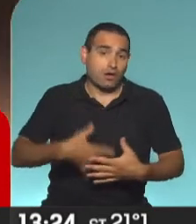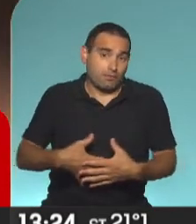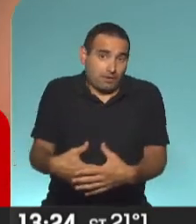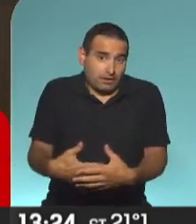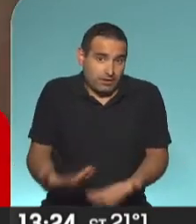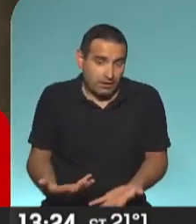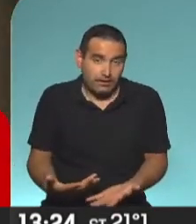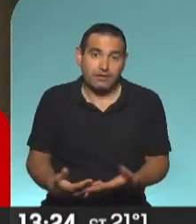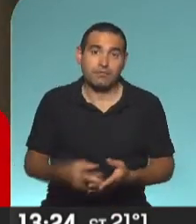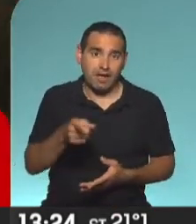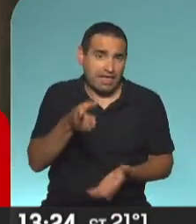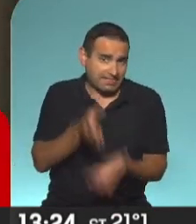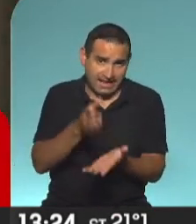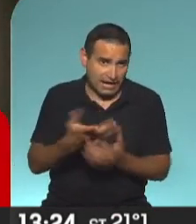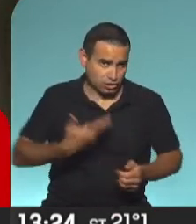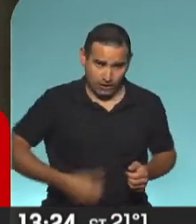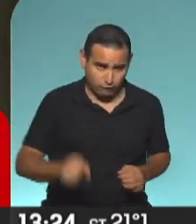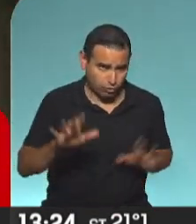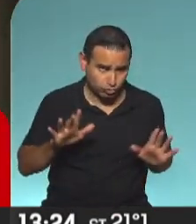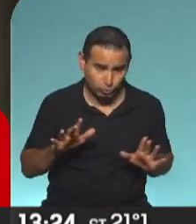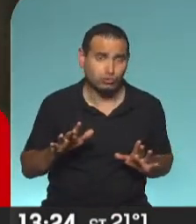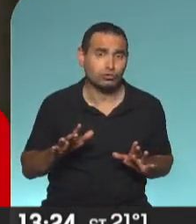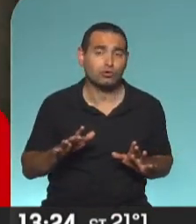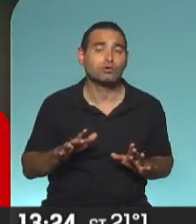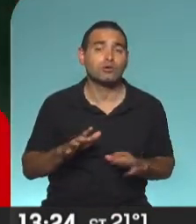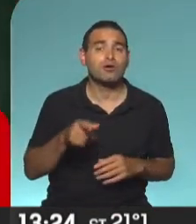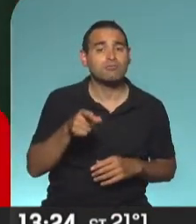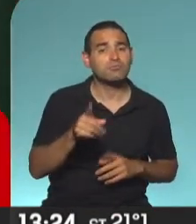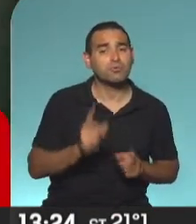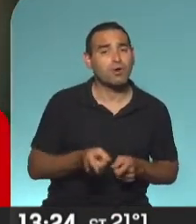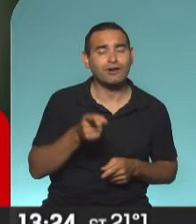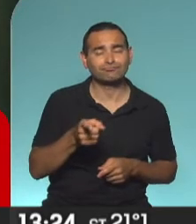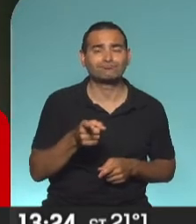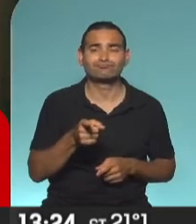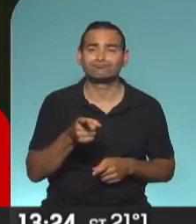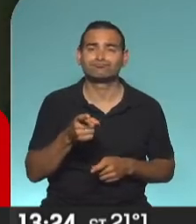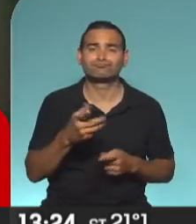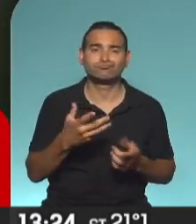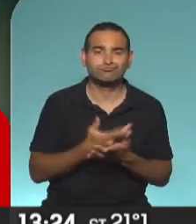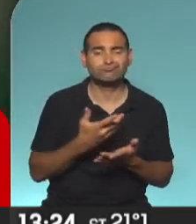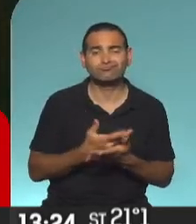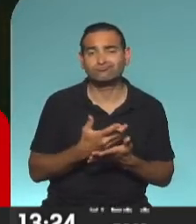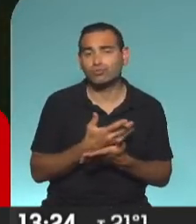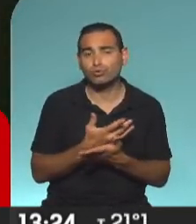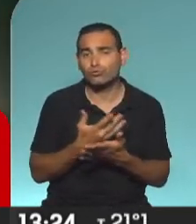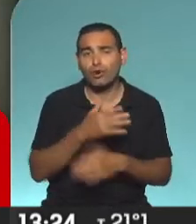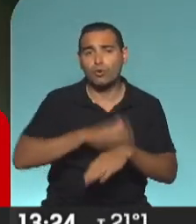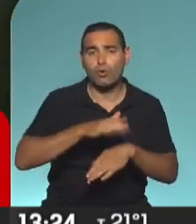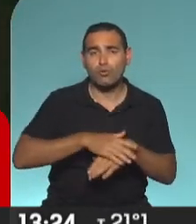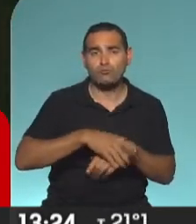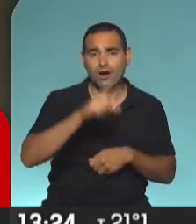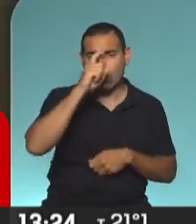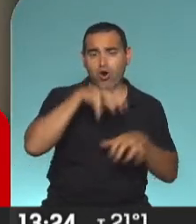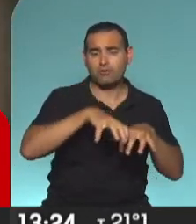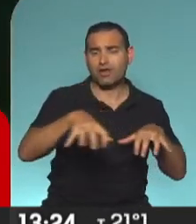pesar de tener derecho al aborto por causales. Estos últimos, bueno, sufren dilaciones por parte de las instituciones, vulnerando